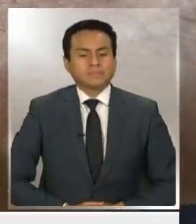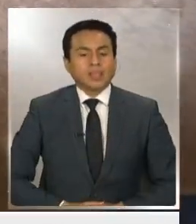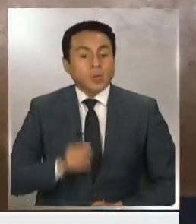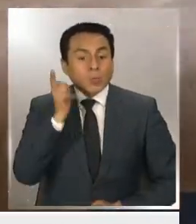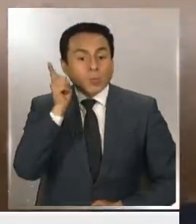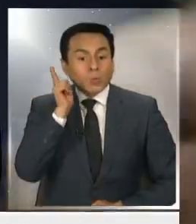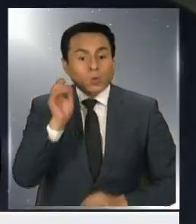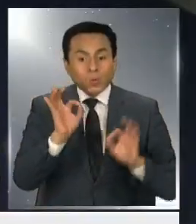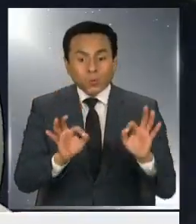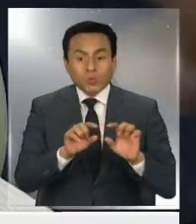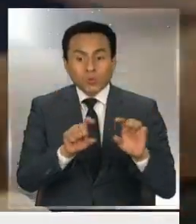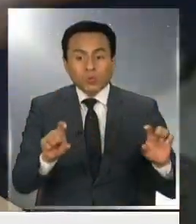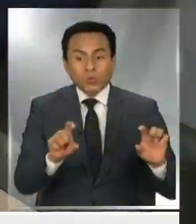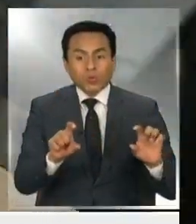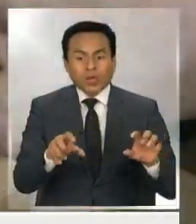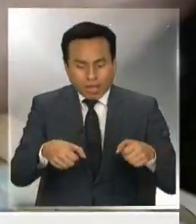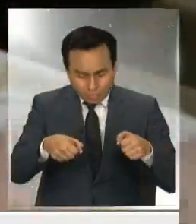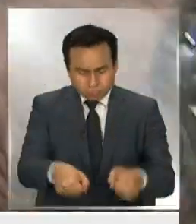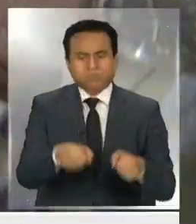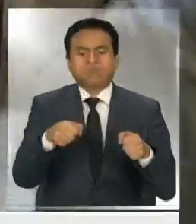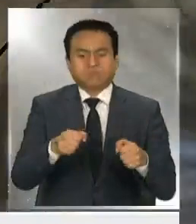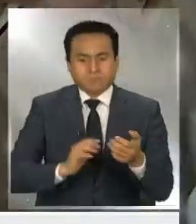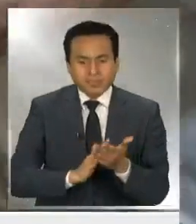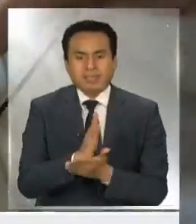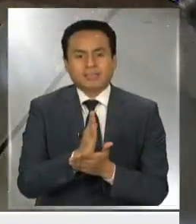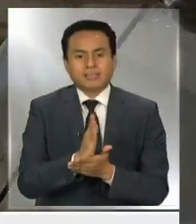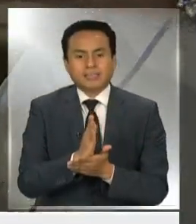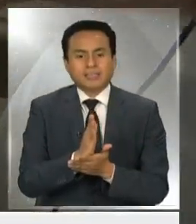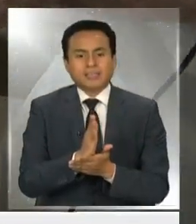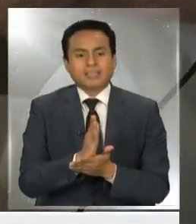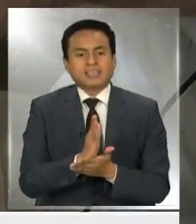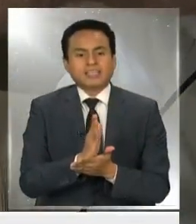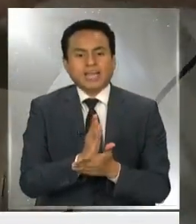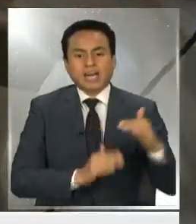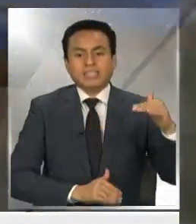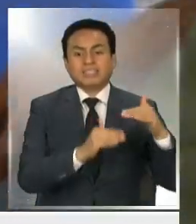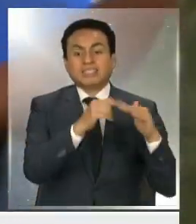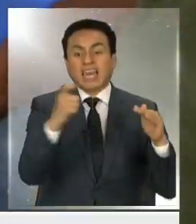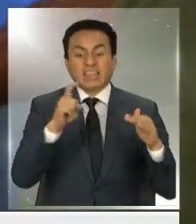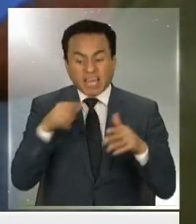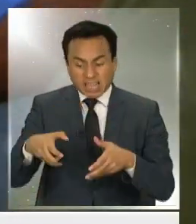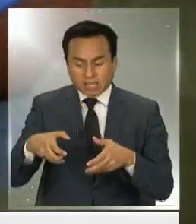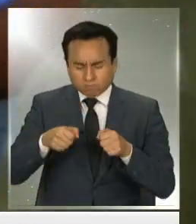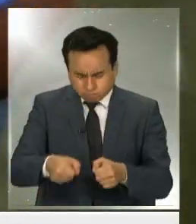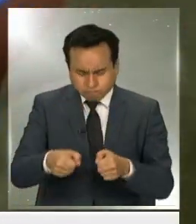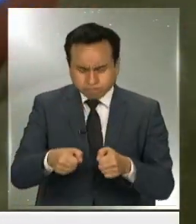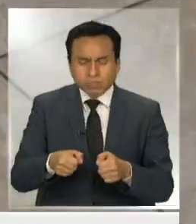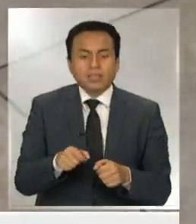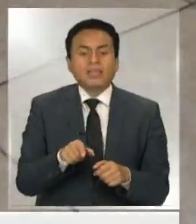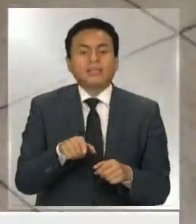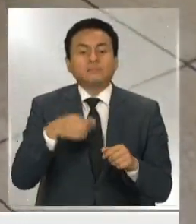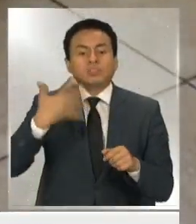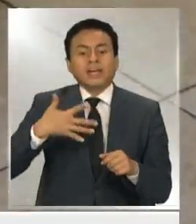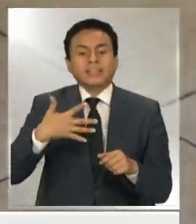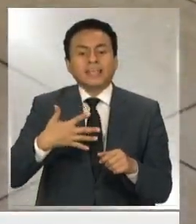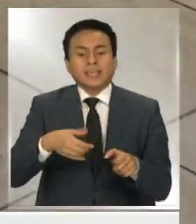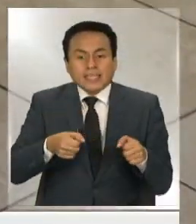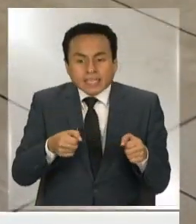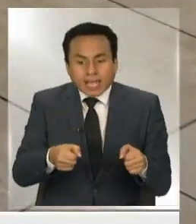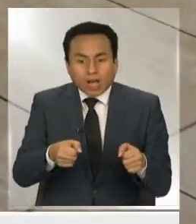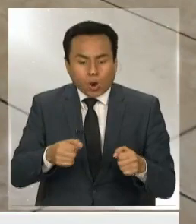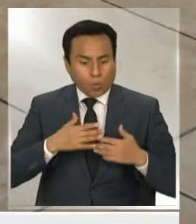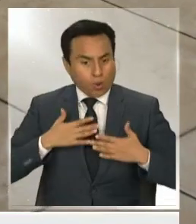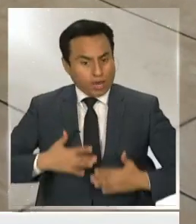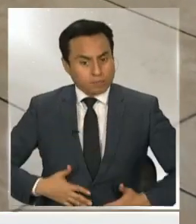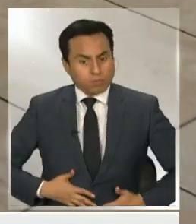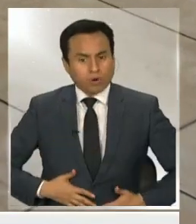Cargando ese, aplicar palas, listo. Aplicar palas al paciente está en 100 joules. Importante hacer la descarga directo al cuerpo,